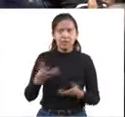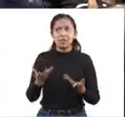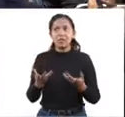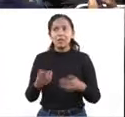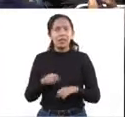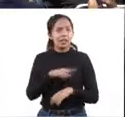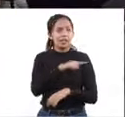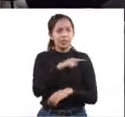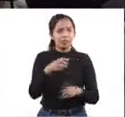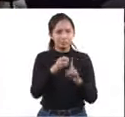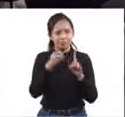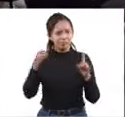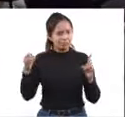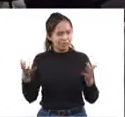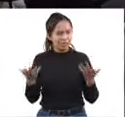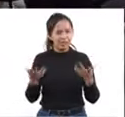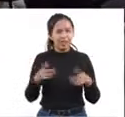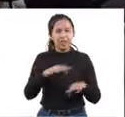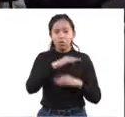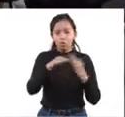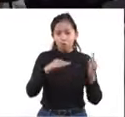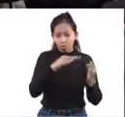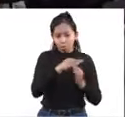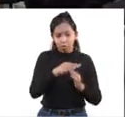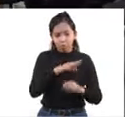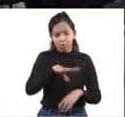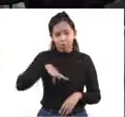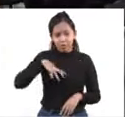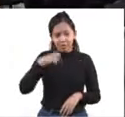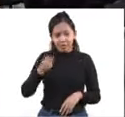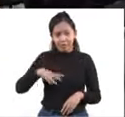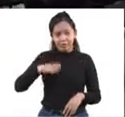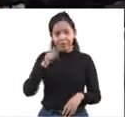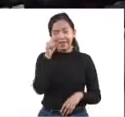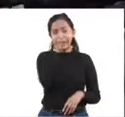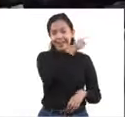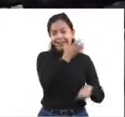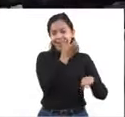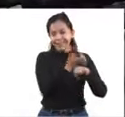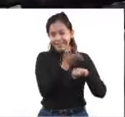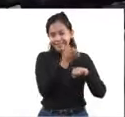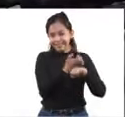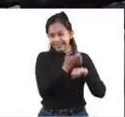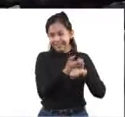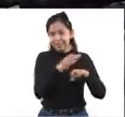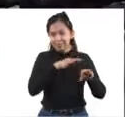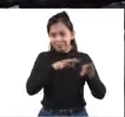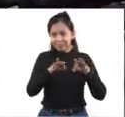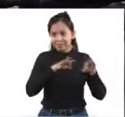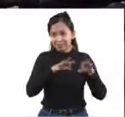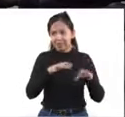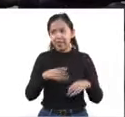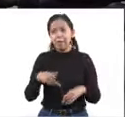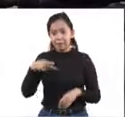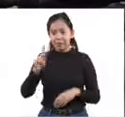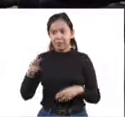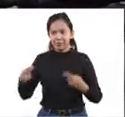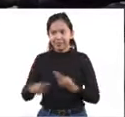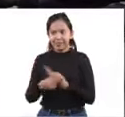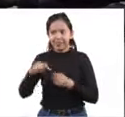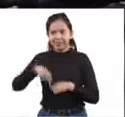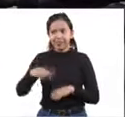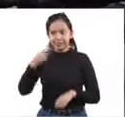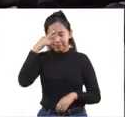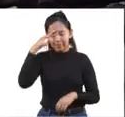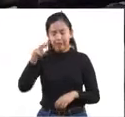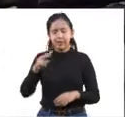comunales, toda la gente que estamos luchando allá, que somos mexicanos, un reconocimiento y un